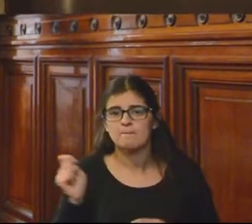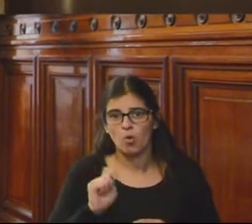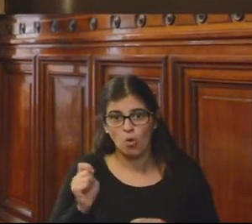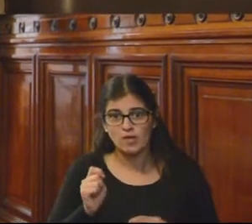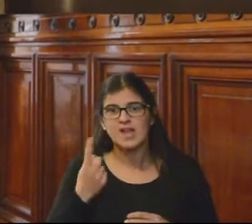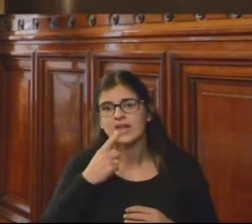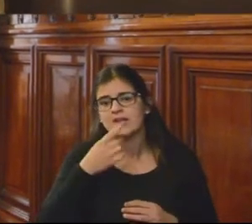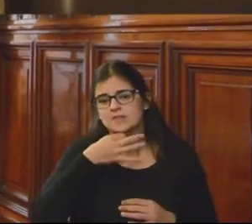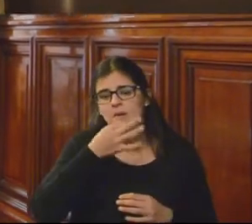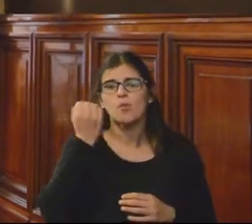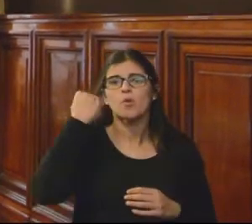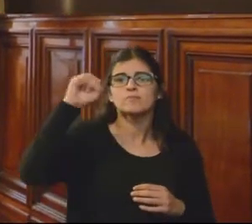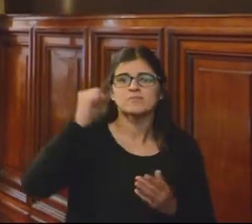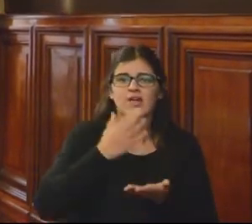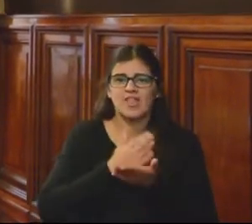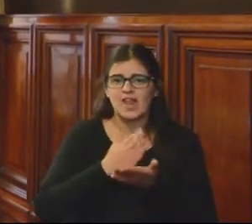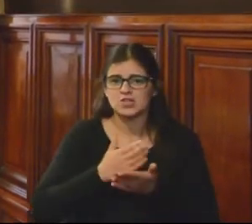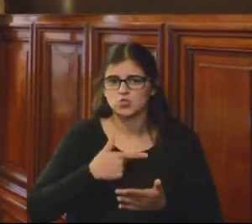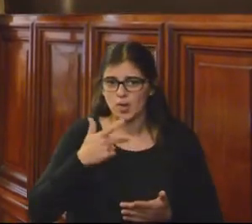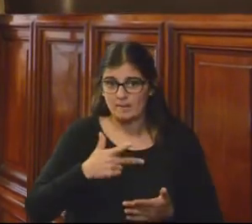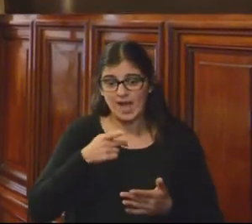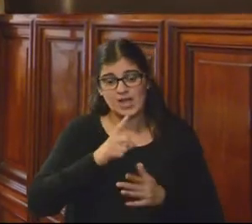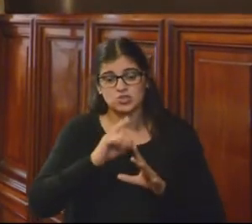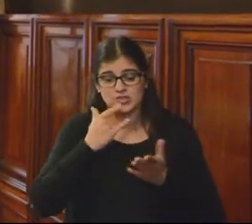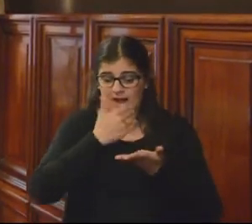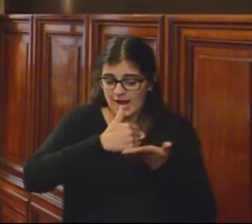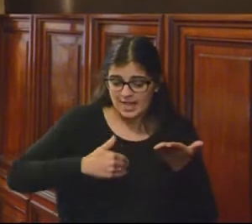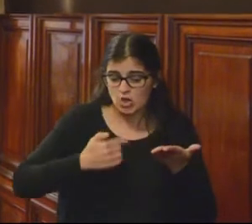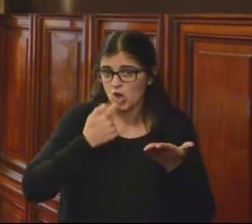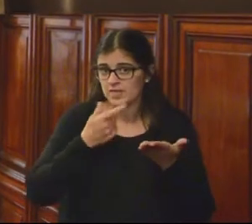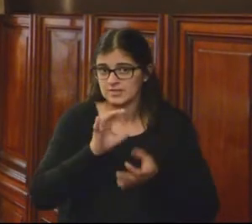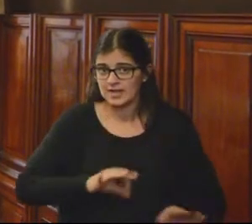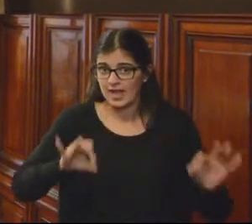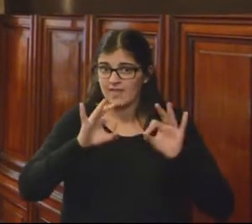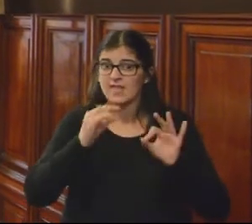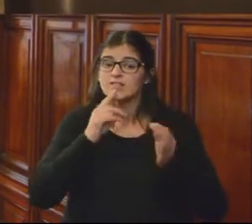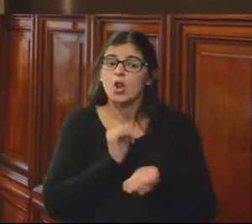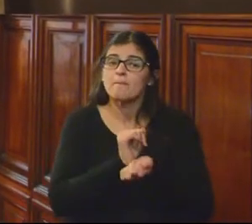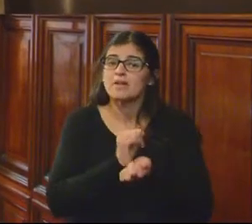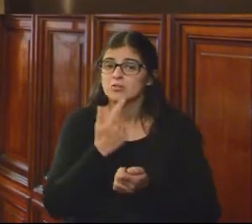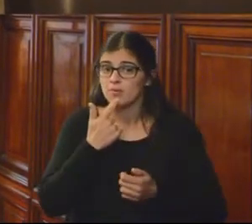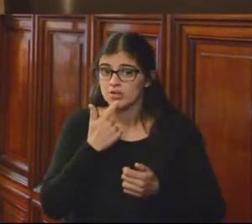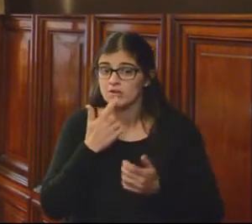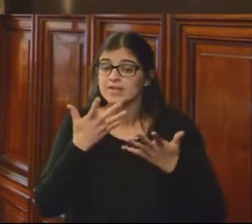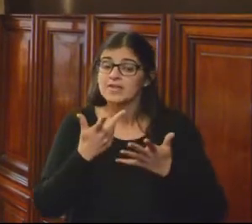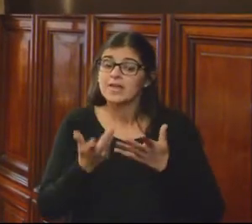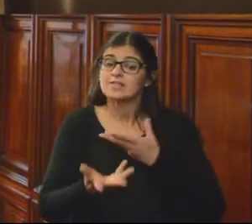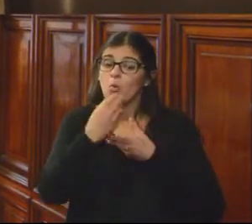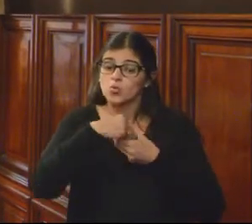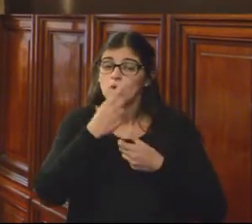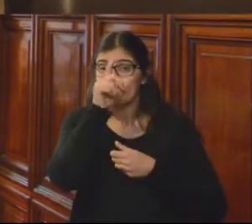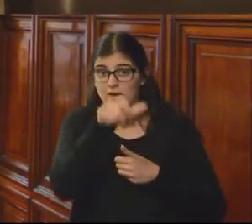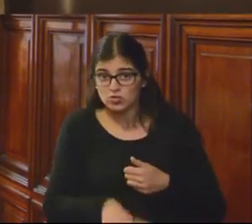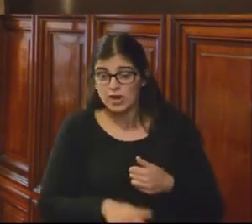sido condenados por violación a los derechos humanos. Eso está en esa lista de supuestos presos políticos. Que se incluye una persona, por